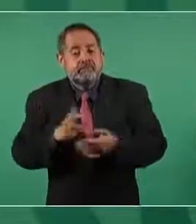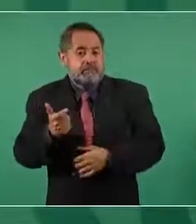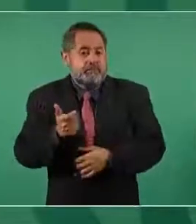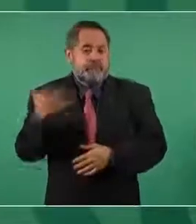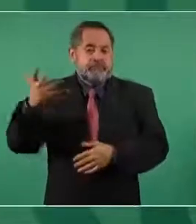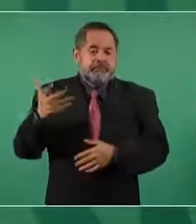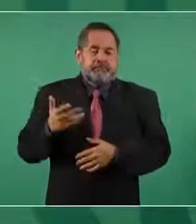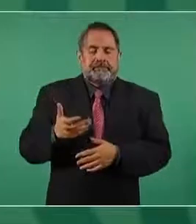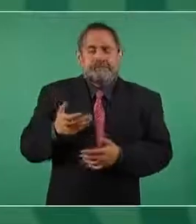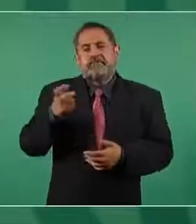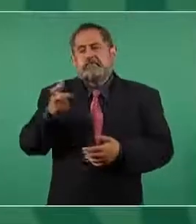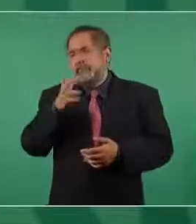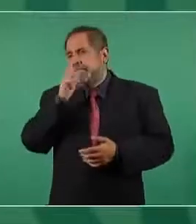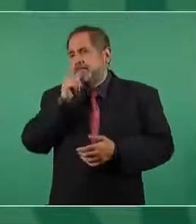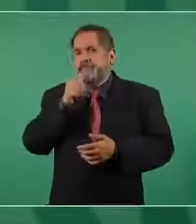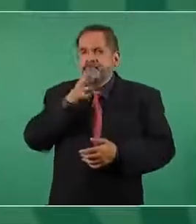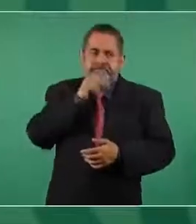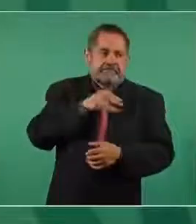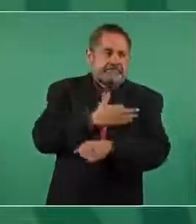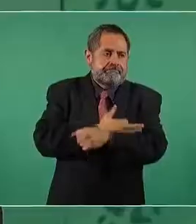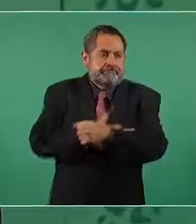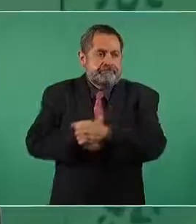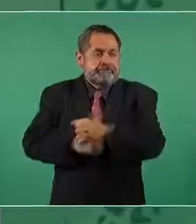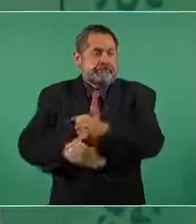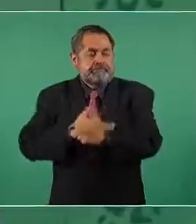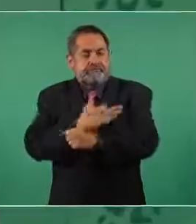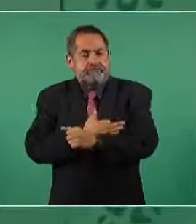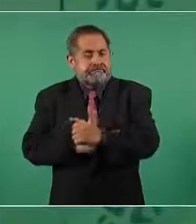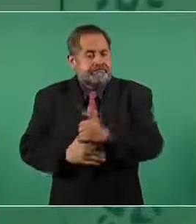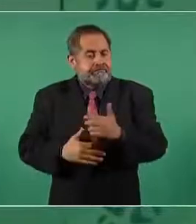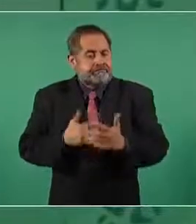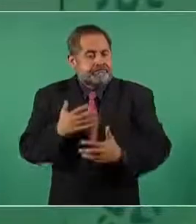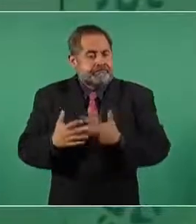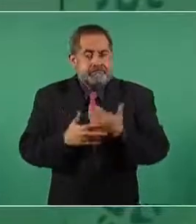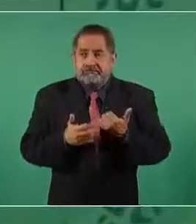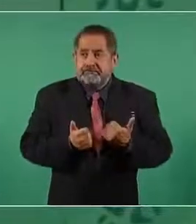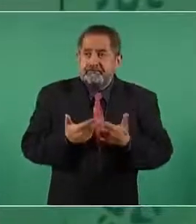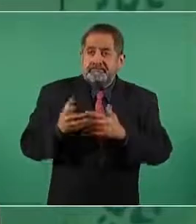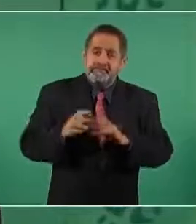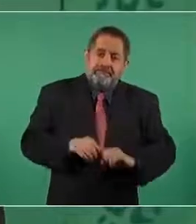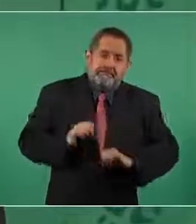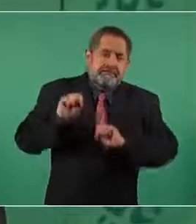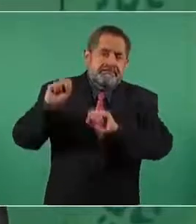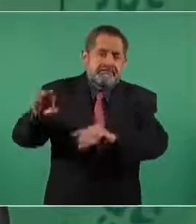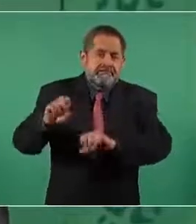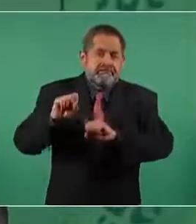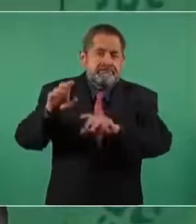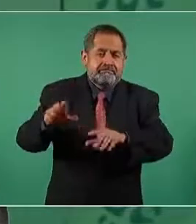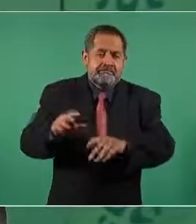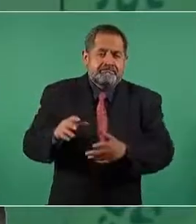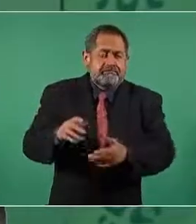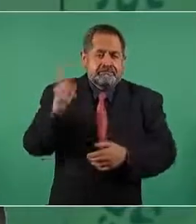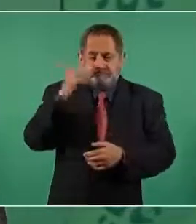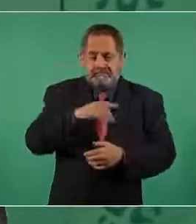está demorando la llegada de mercancías de Asia a